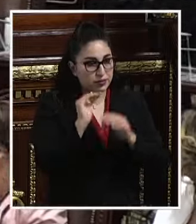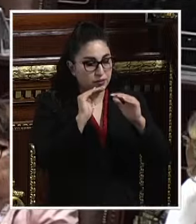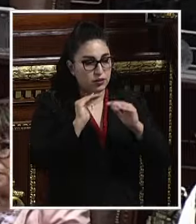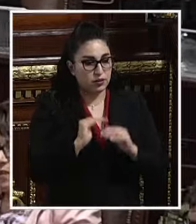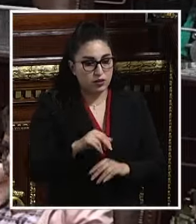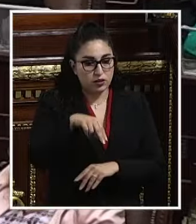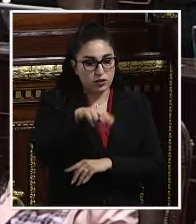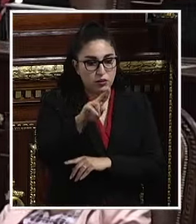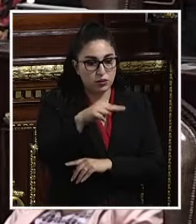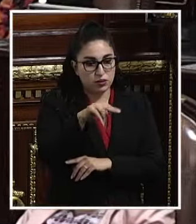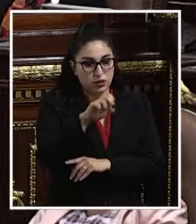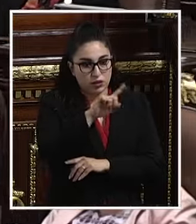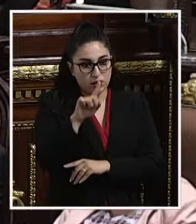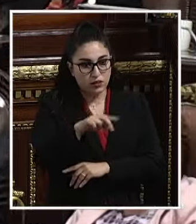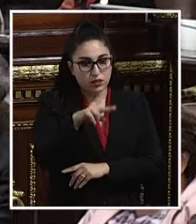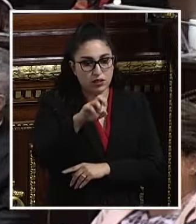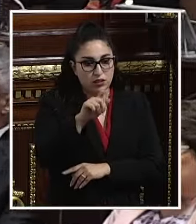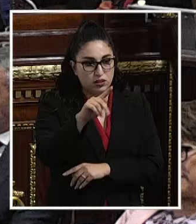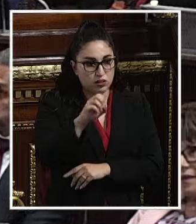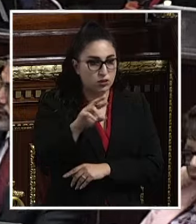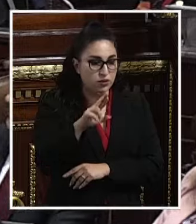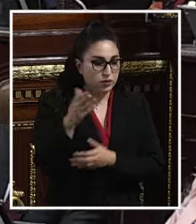Núñez López Néstor, presente.